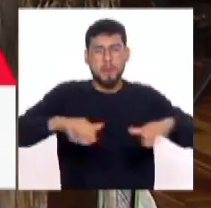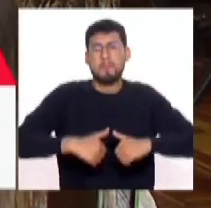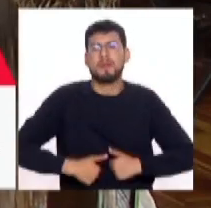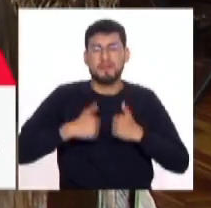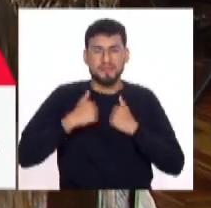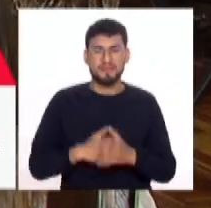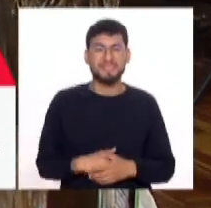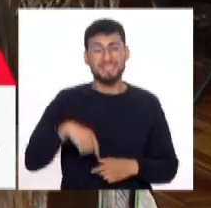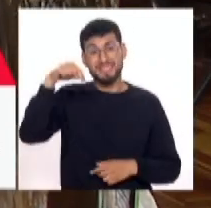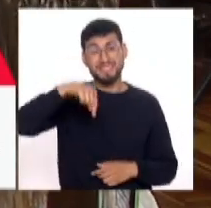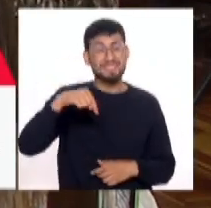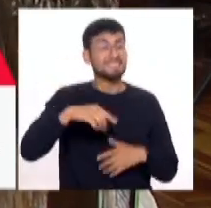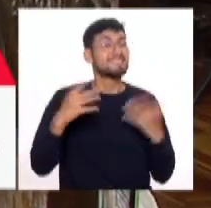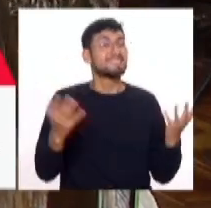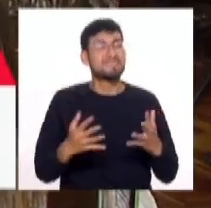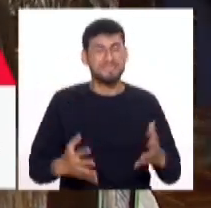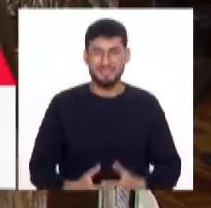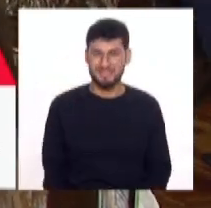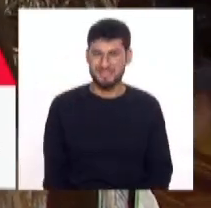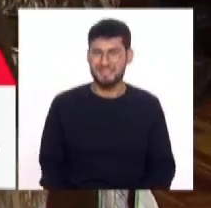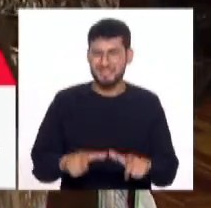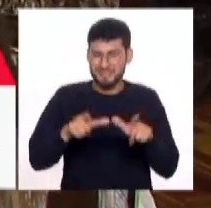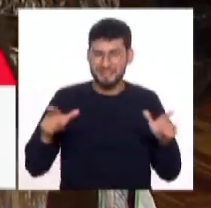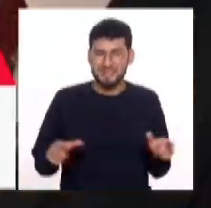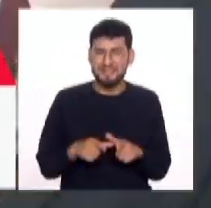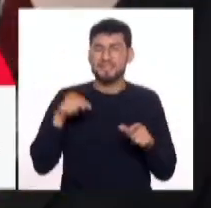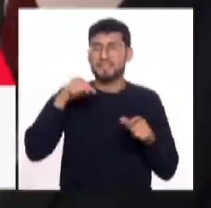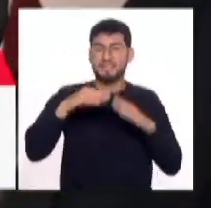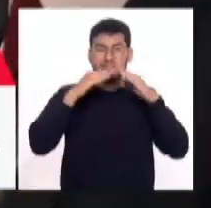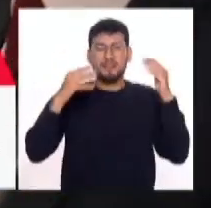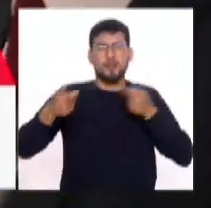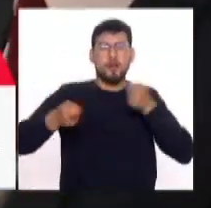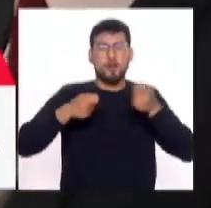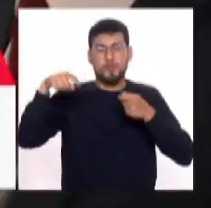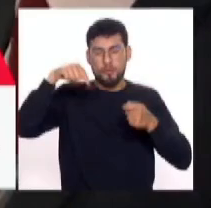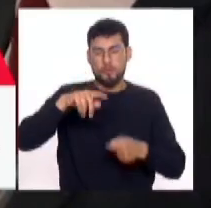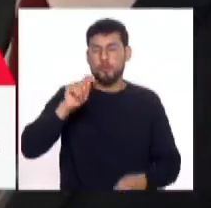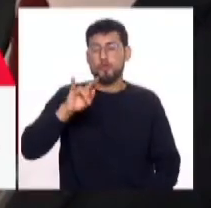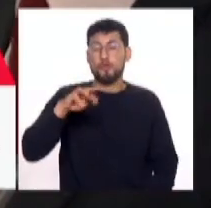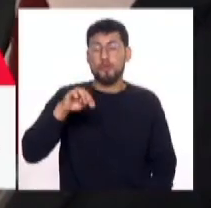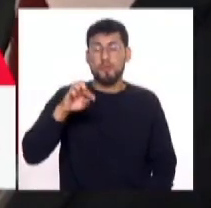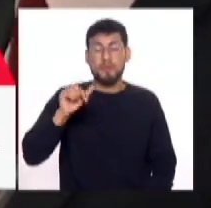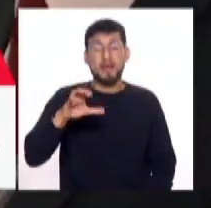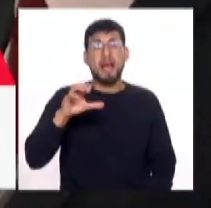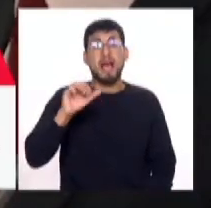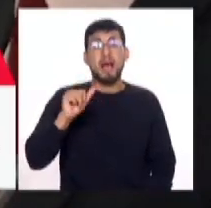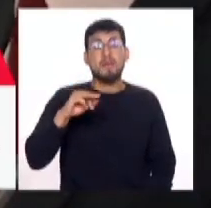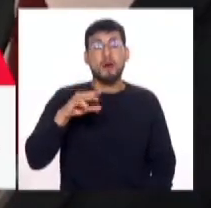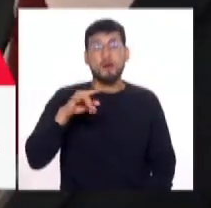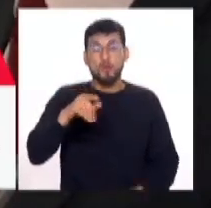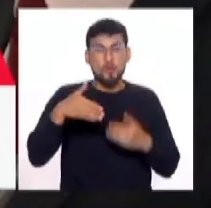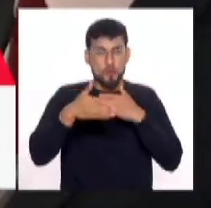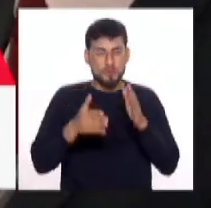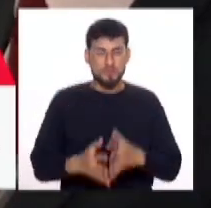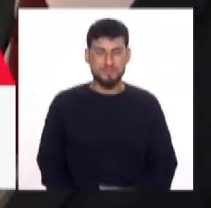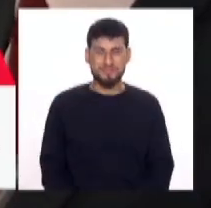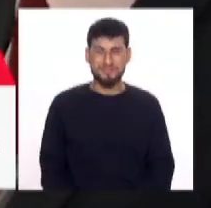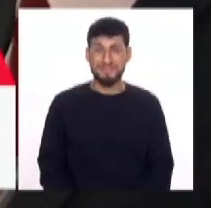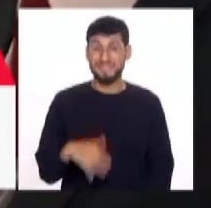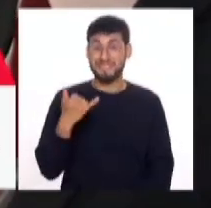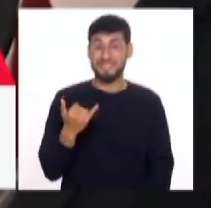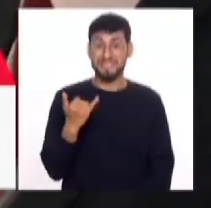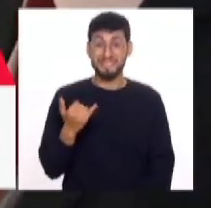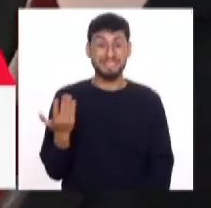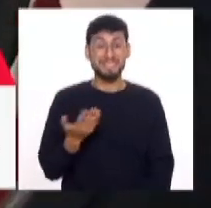peruanos. Ceremonia que se desarrolla en la sala Túpac Amaru de Palacio de Gobierno. Ahora vamos a